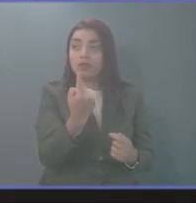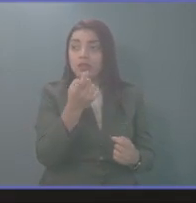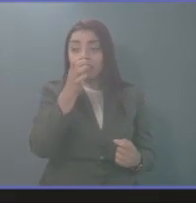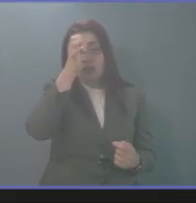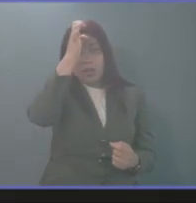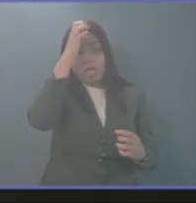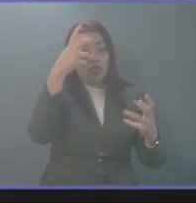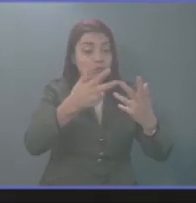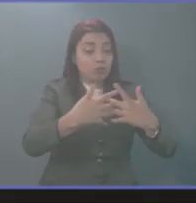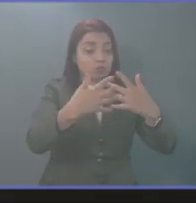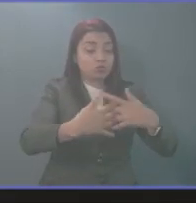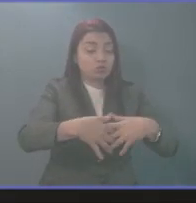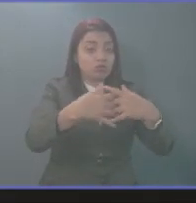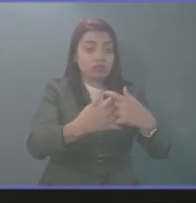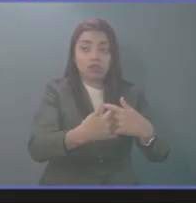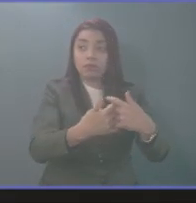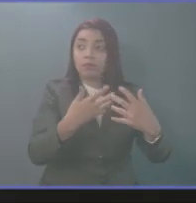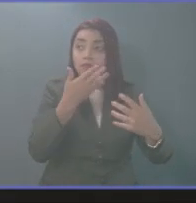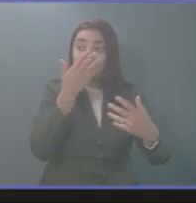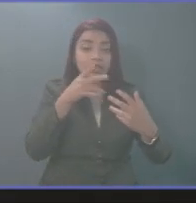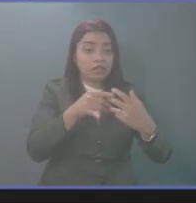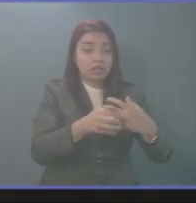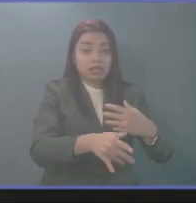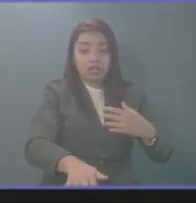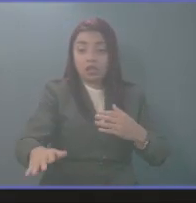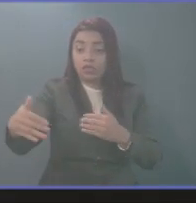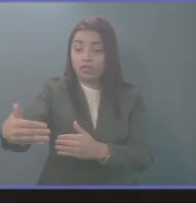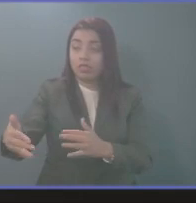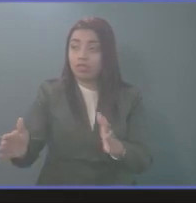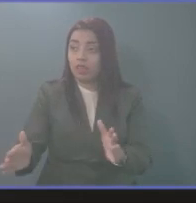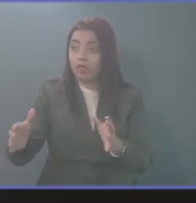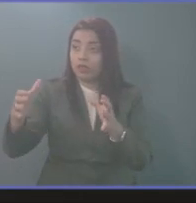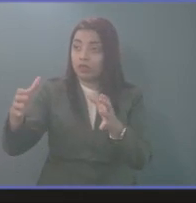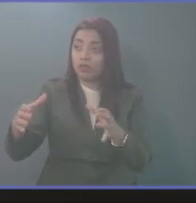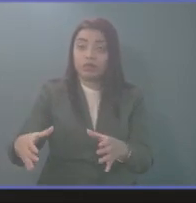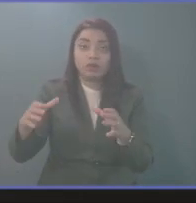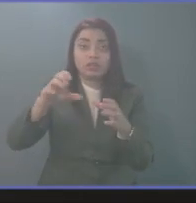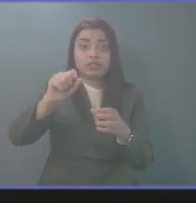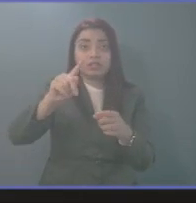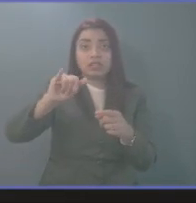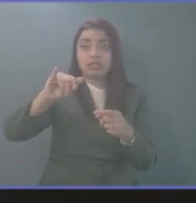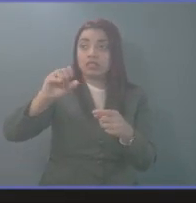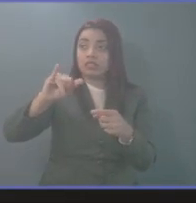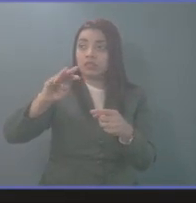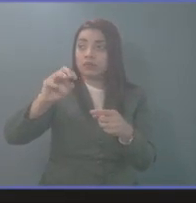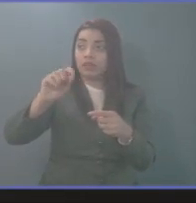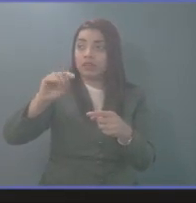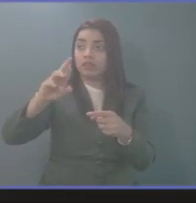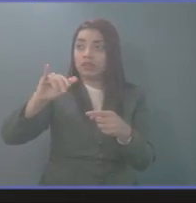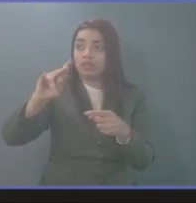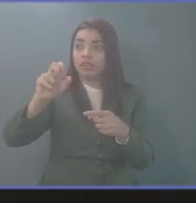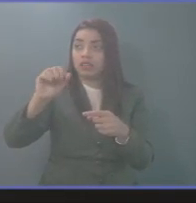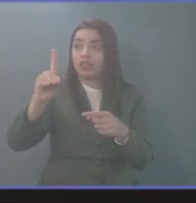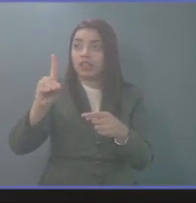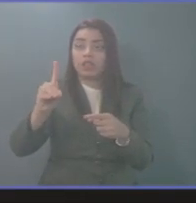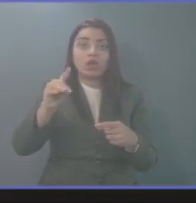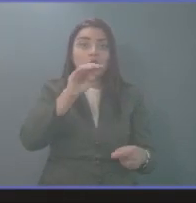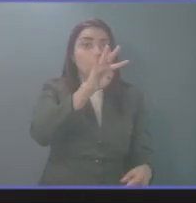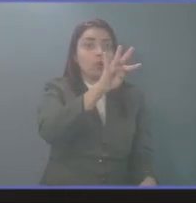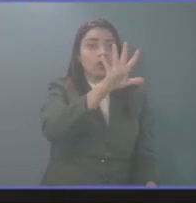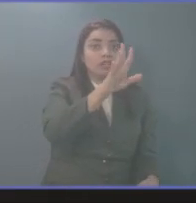parado esa producción para que el agua llegara hasta los tanques que usted mencionó en la Santísima Trinidad. Usted mencionó que viajó